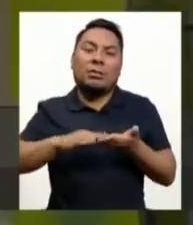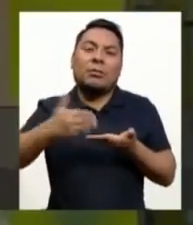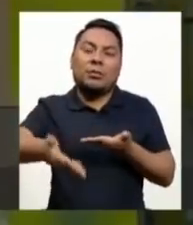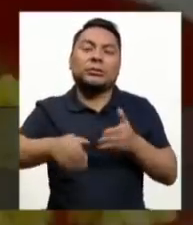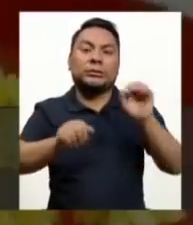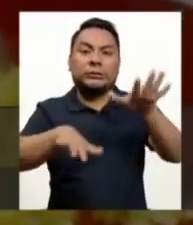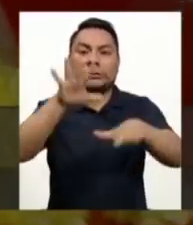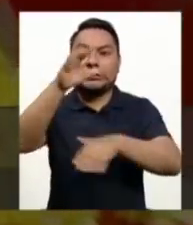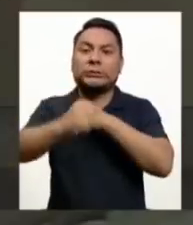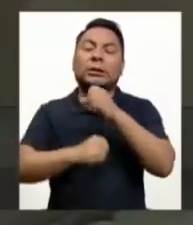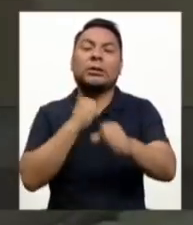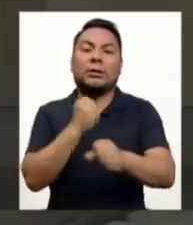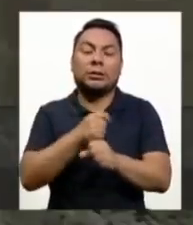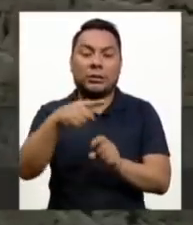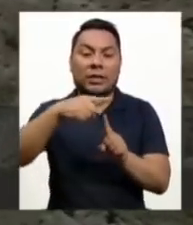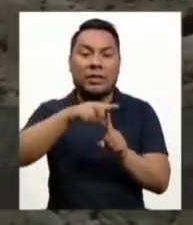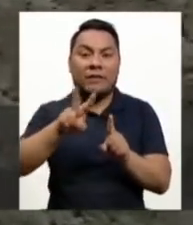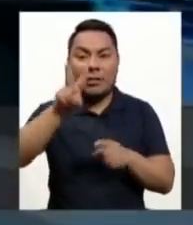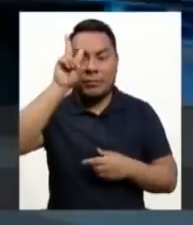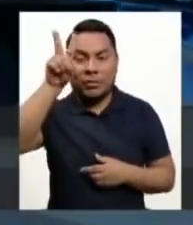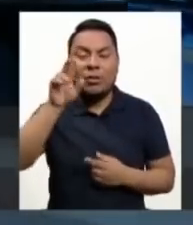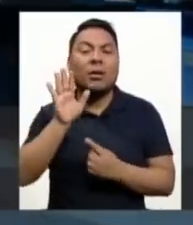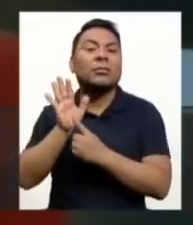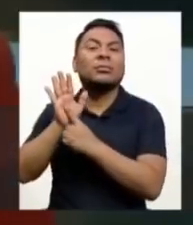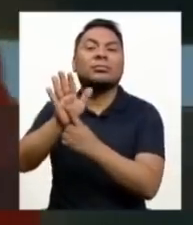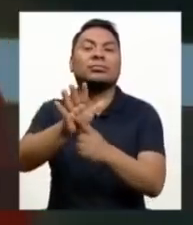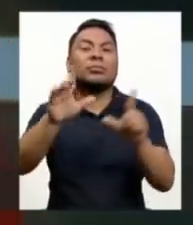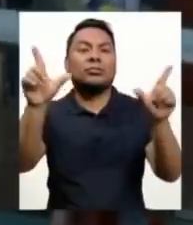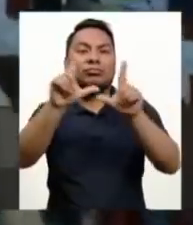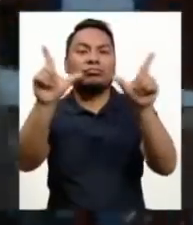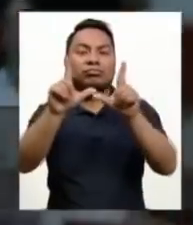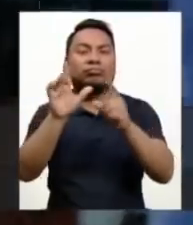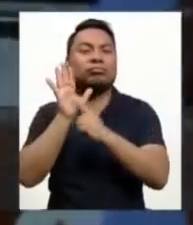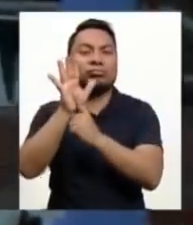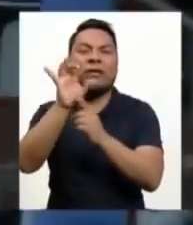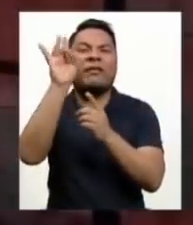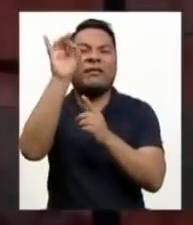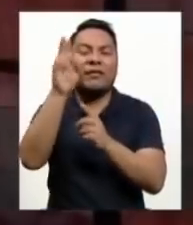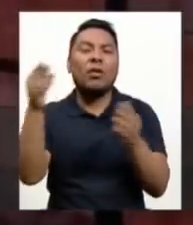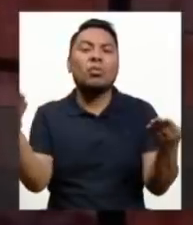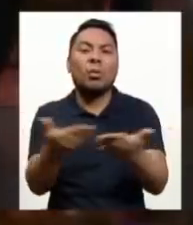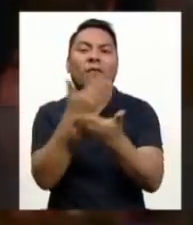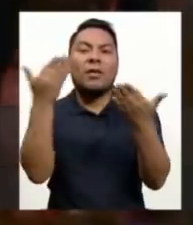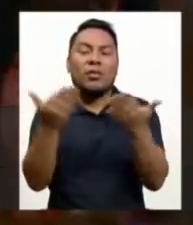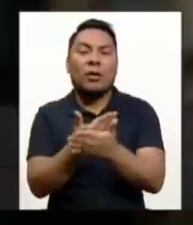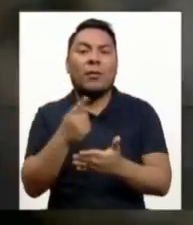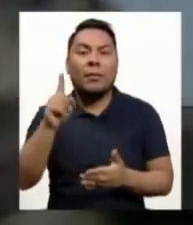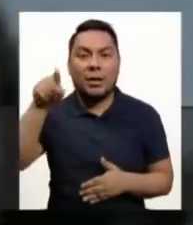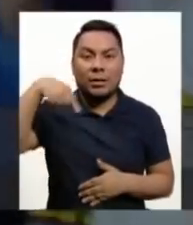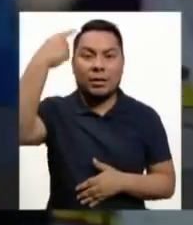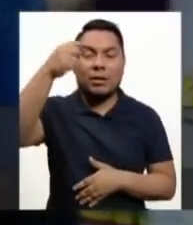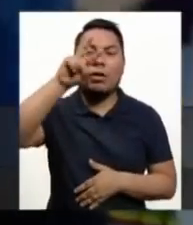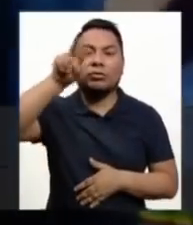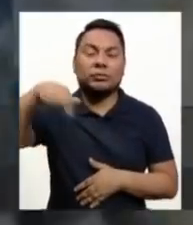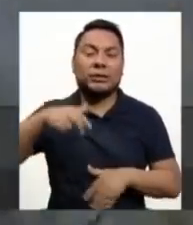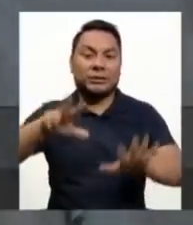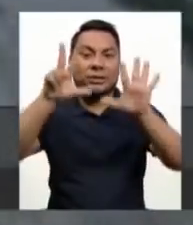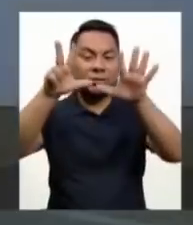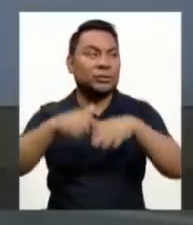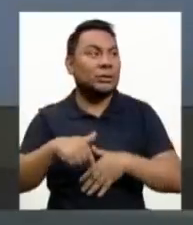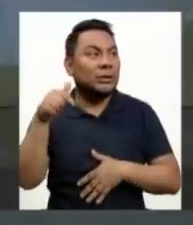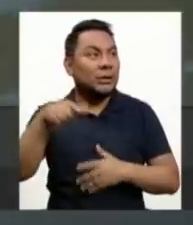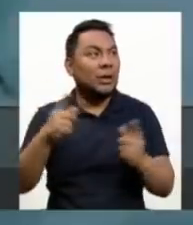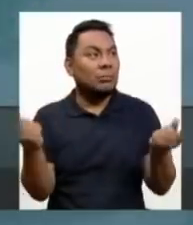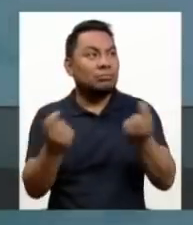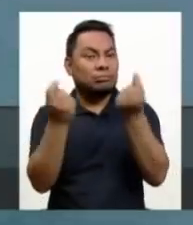años, Televisión Nacional del Perú presenta una plataforma de programas novedosos y renovados para el 2018. En este